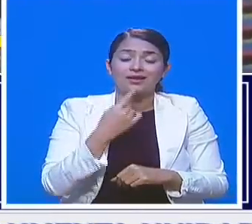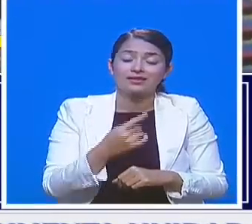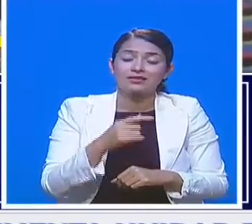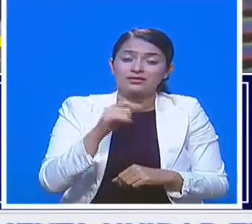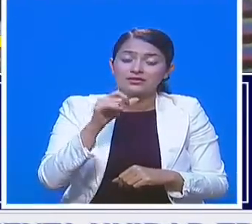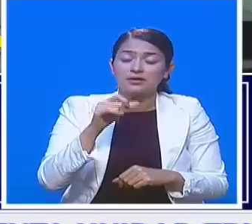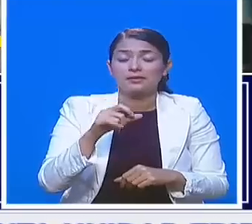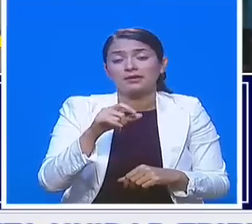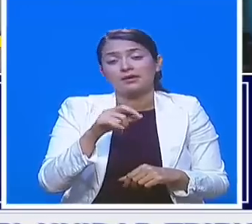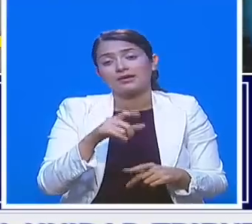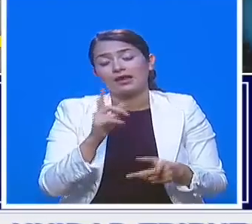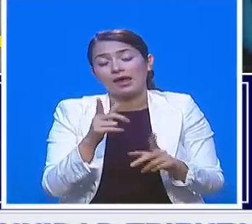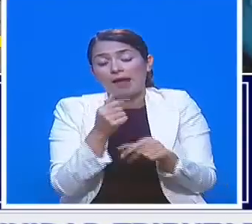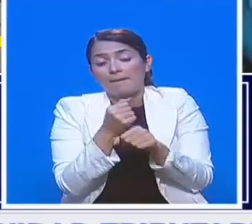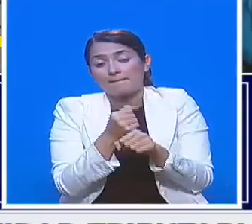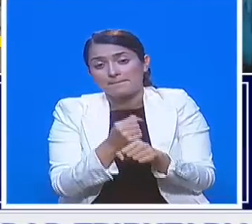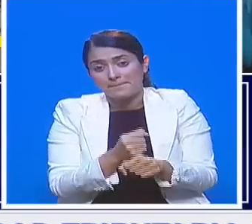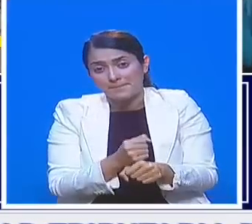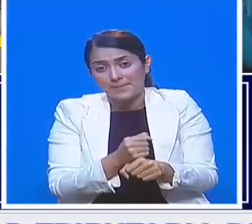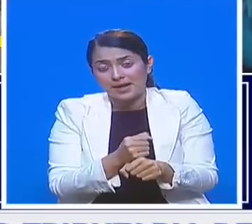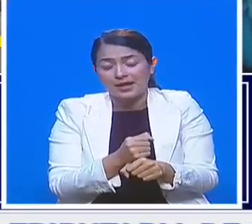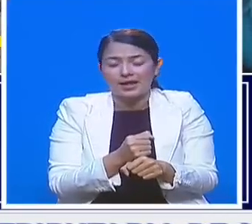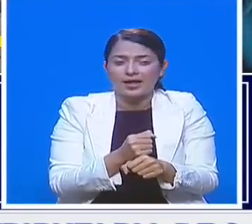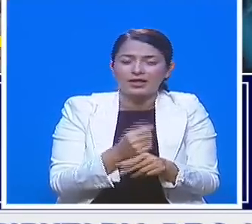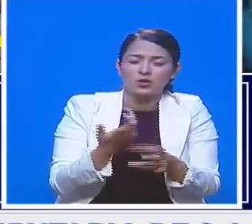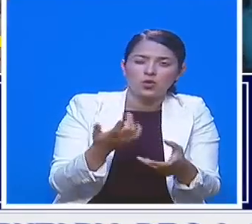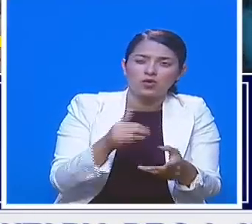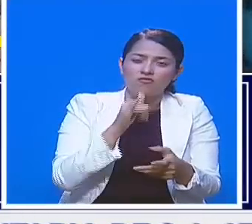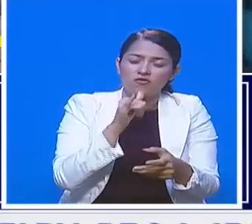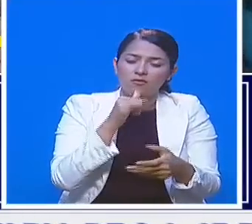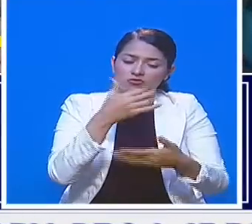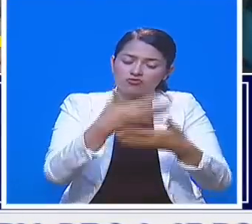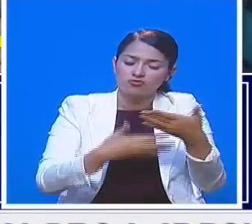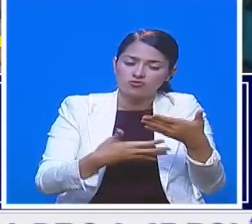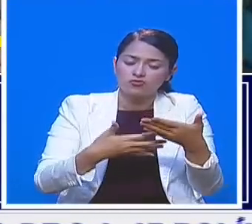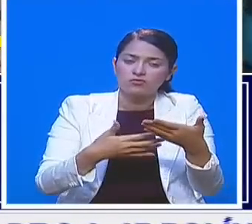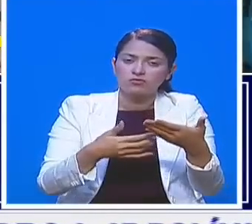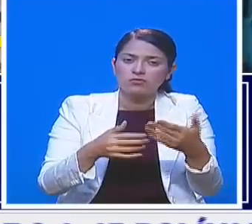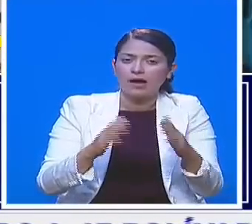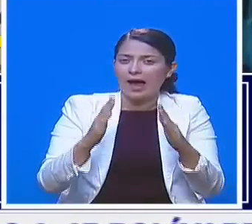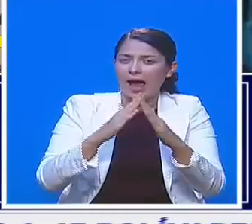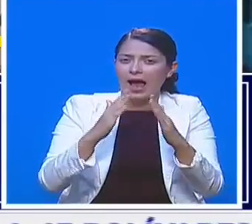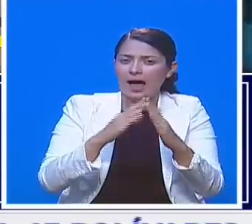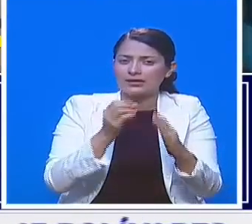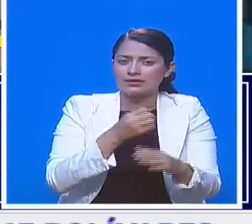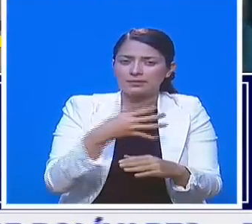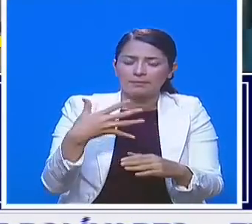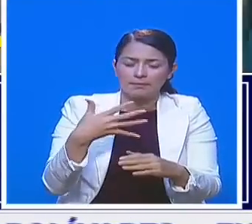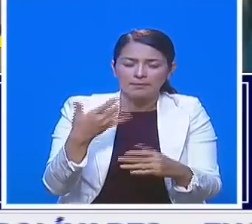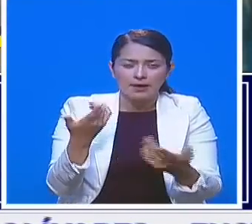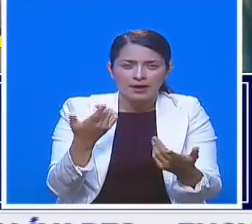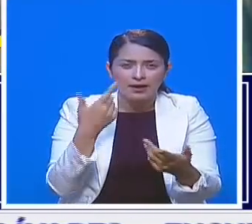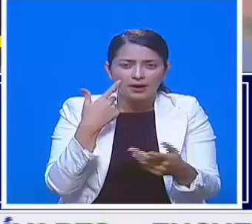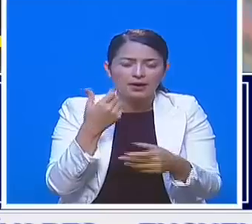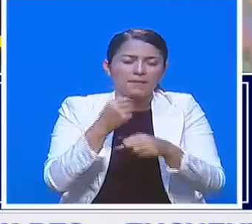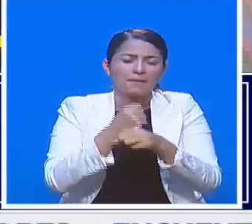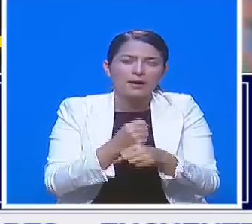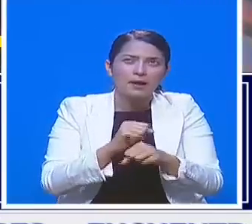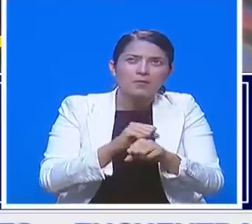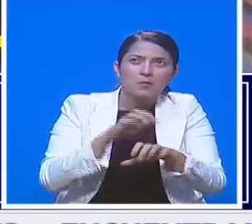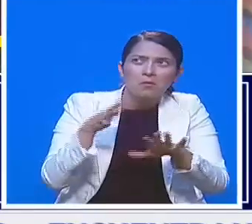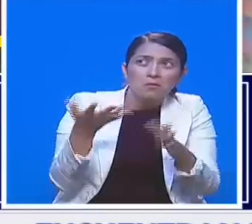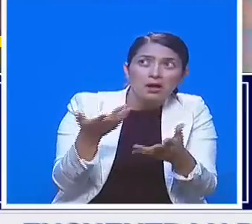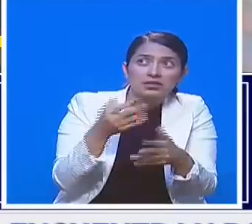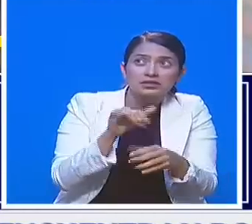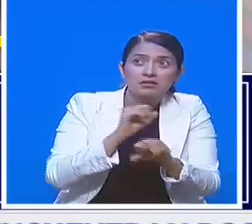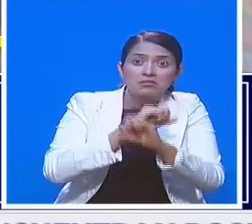encuentran a la espera de los comunicados que estará emitiendo la Casa Blanca para aclarar el panorama